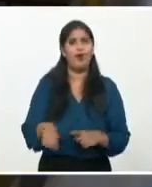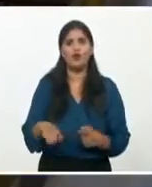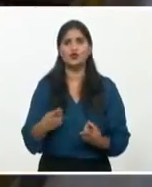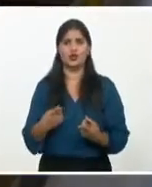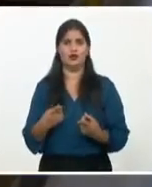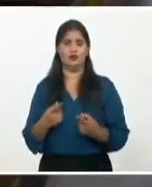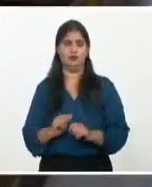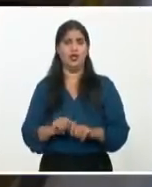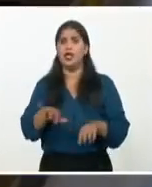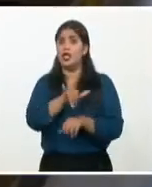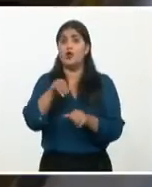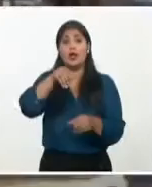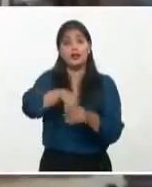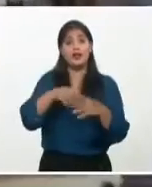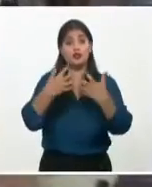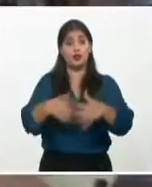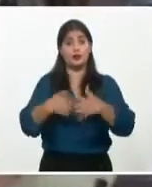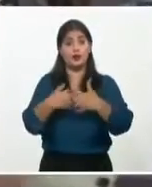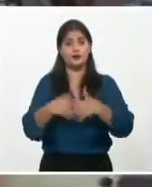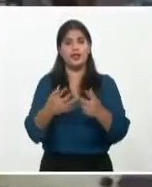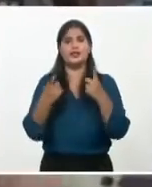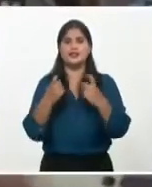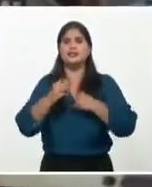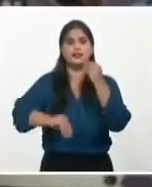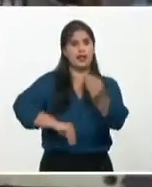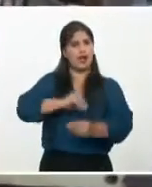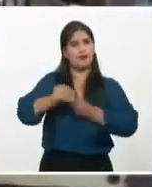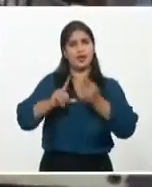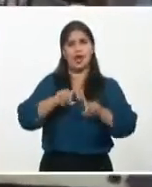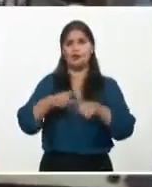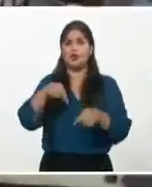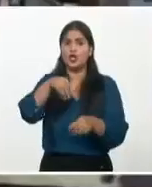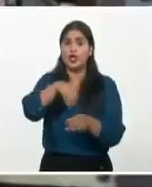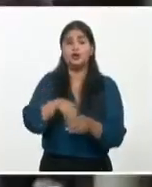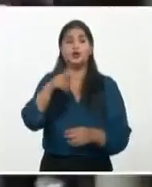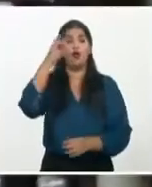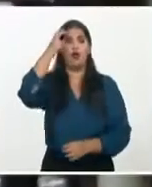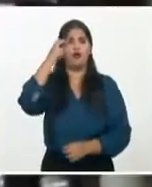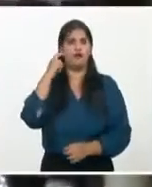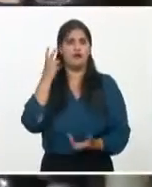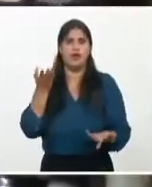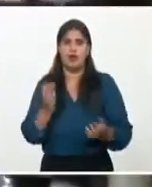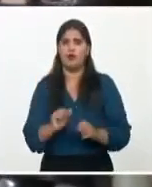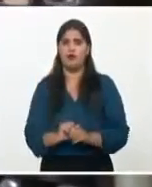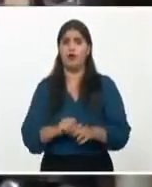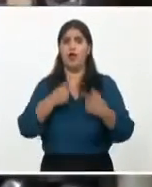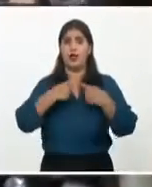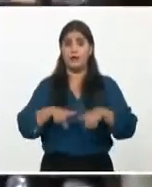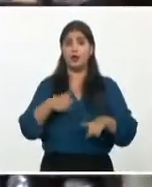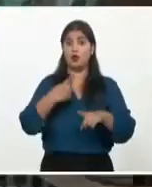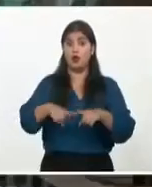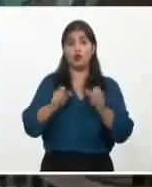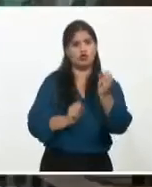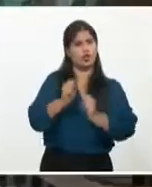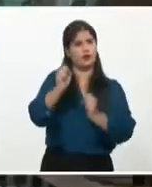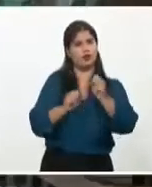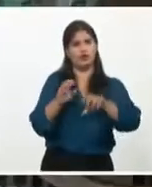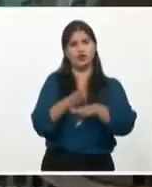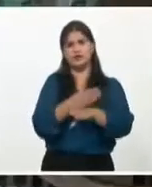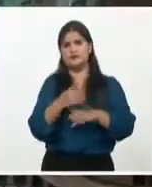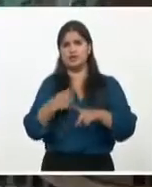hecho más notable y perjudicial. Los ejemplos abundan. En la planta termoeléctrica, cuyos equipos datan de la construcción de la fábrica por la